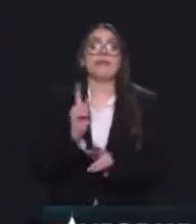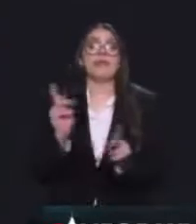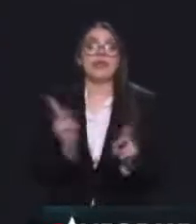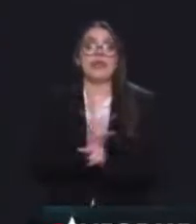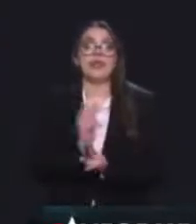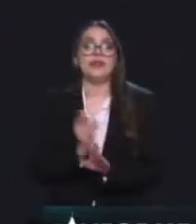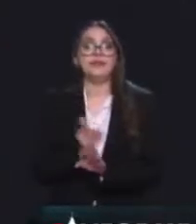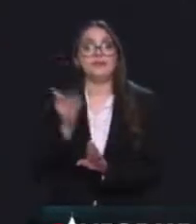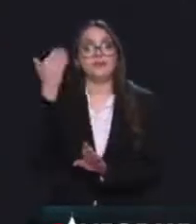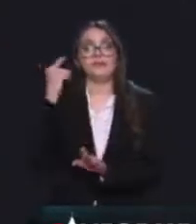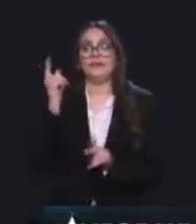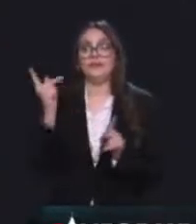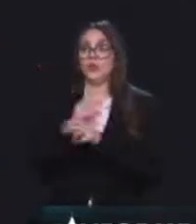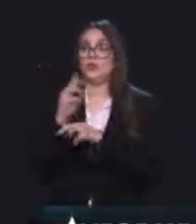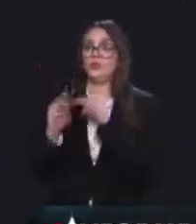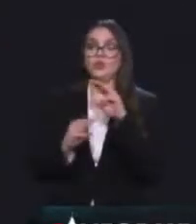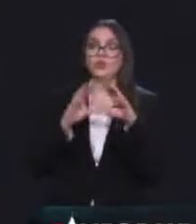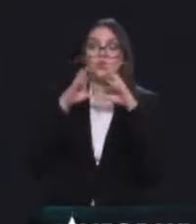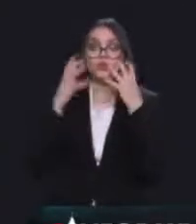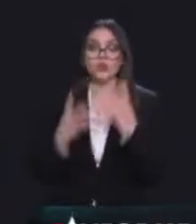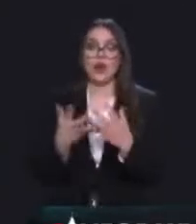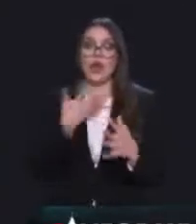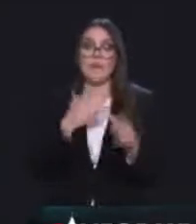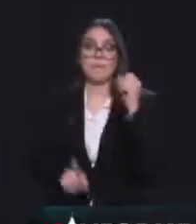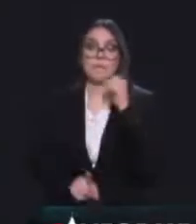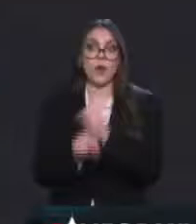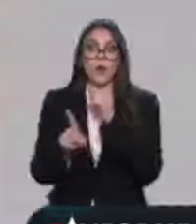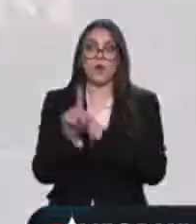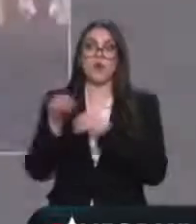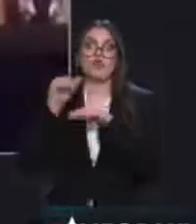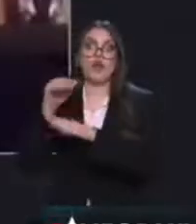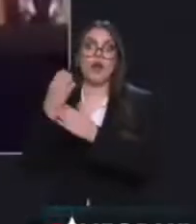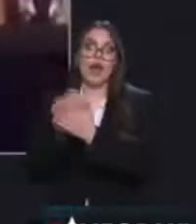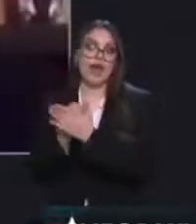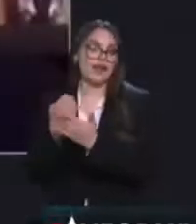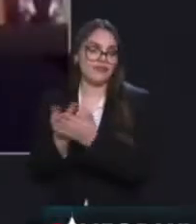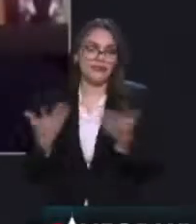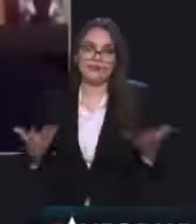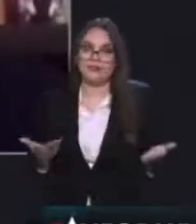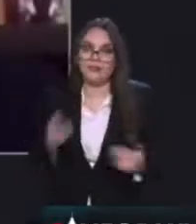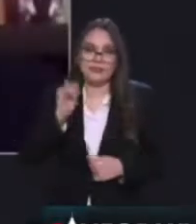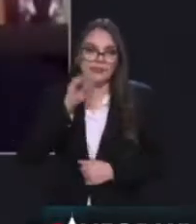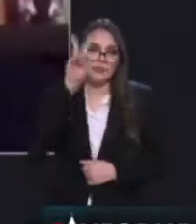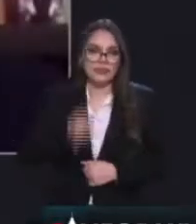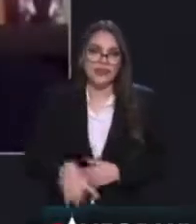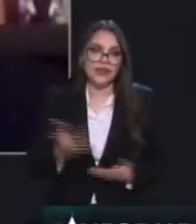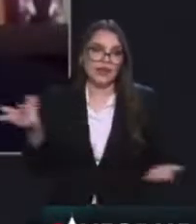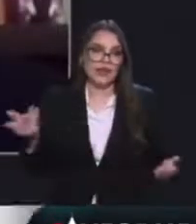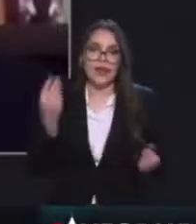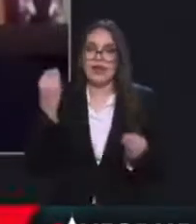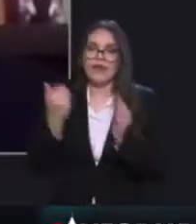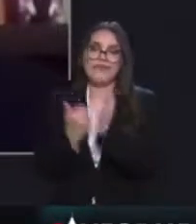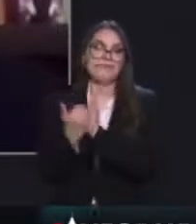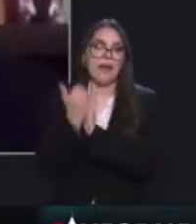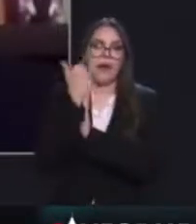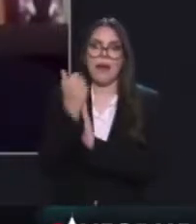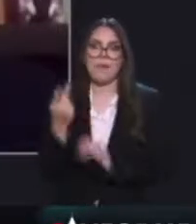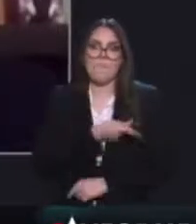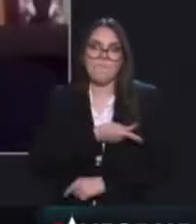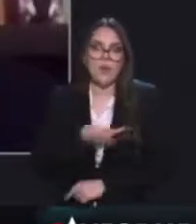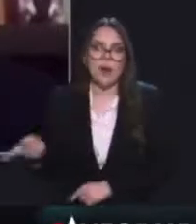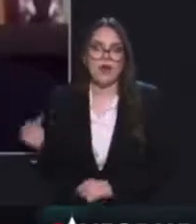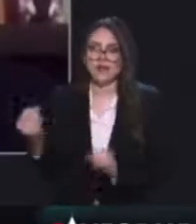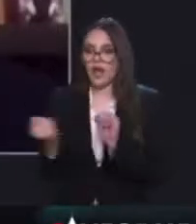nivel mundial, porque no solamente es nacional, pues sí, desgraciadamente hubo un incremento tanto en la pobreza extrema como en la